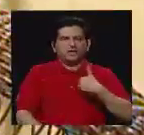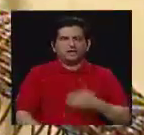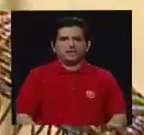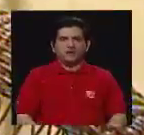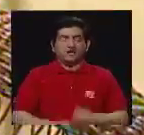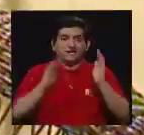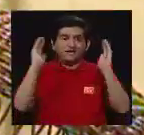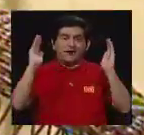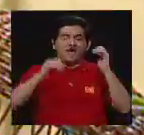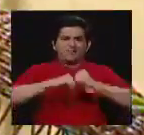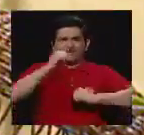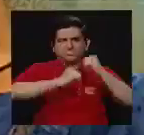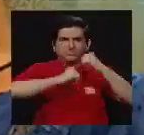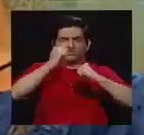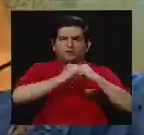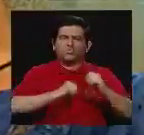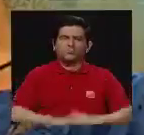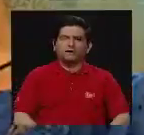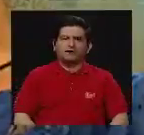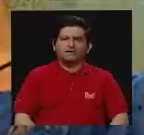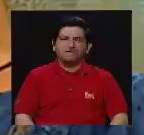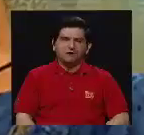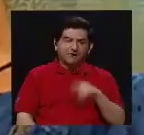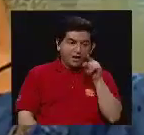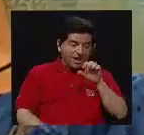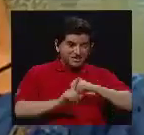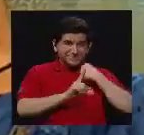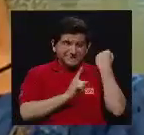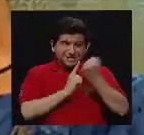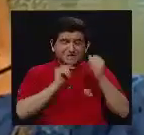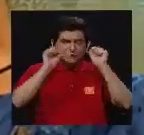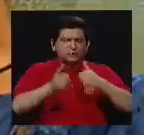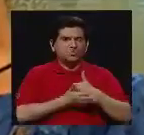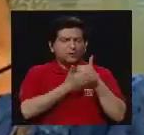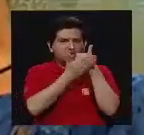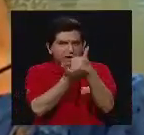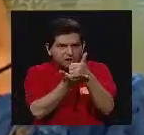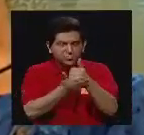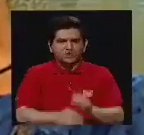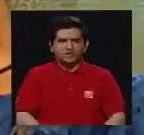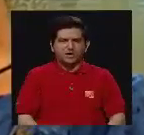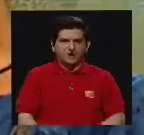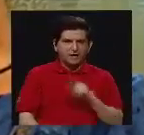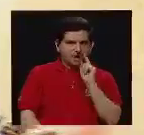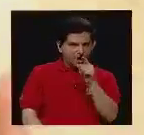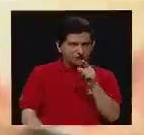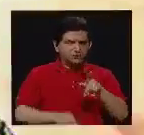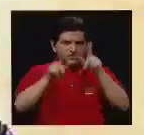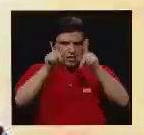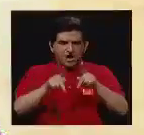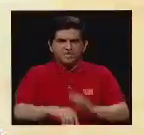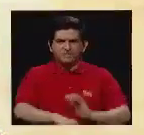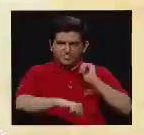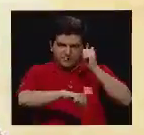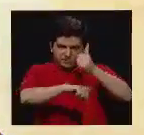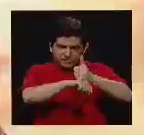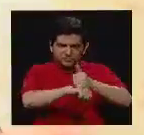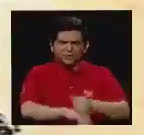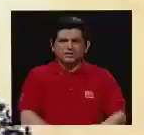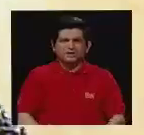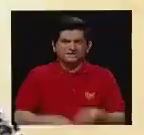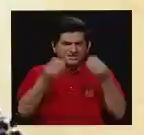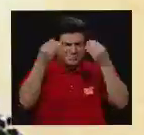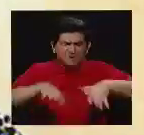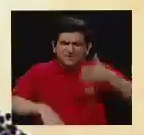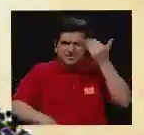hoy. Bueno, creo que eso es una cosa que te puede ayudar a vos, a la gente que se lo plantee, porque